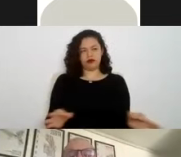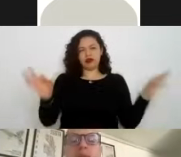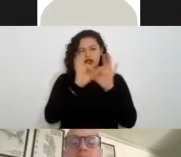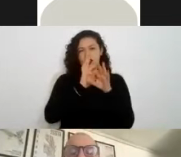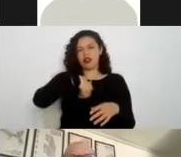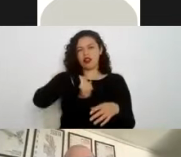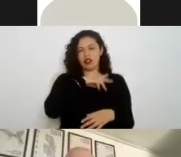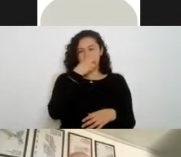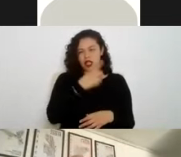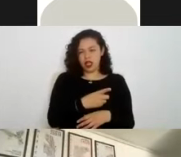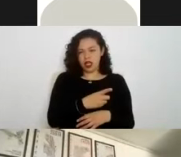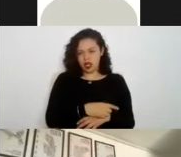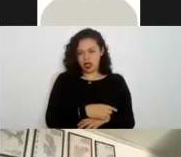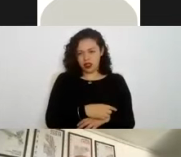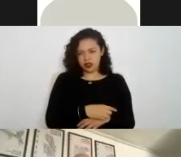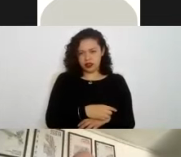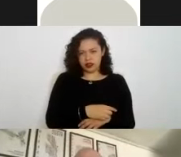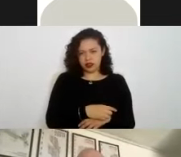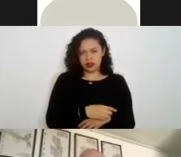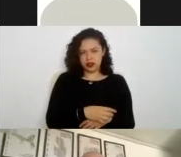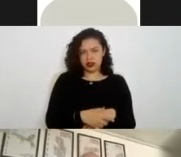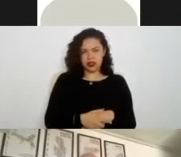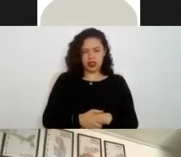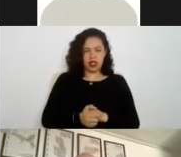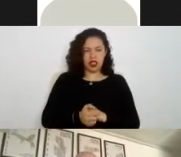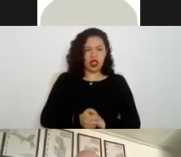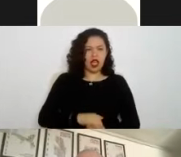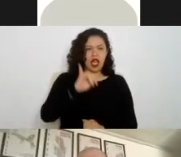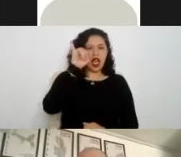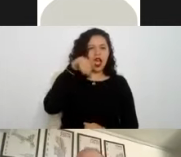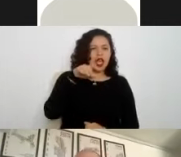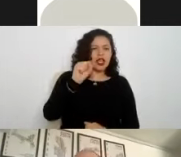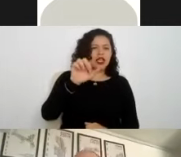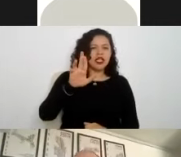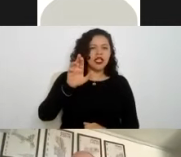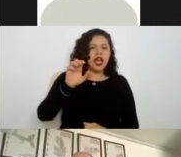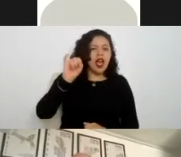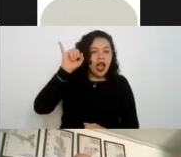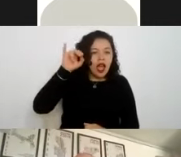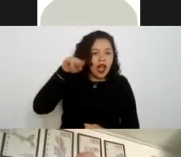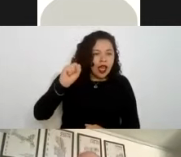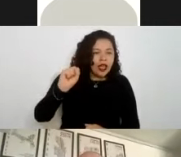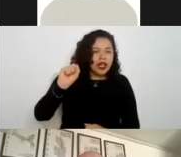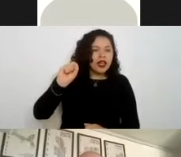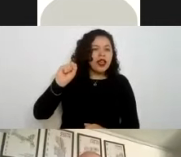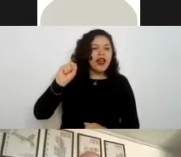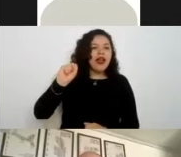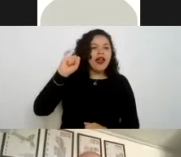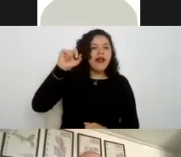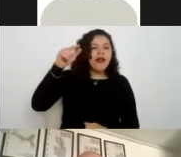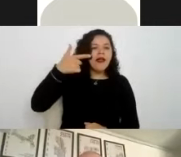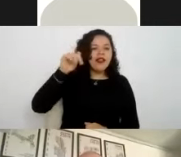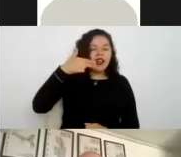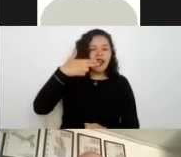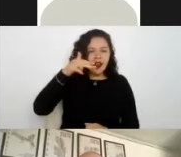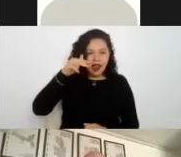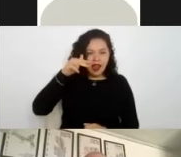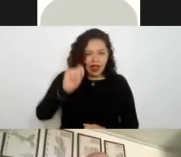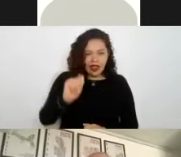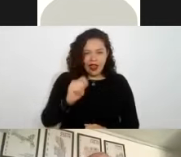es la parte del insight. Insight es esta percepción o lo que el público desea, es tener esta data para saber qué está diciendo mi